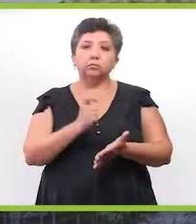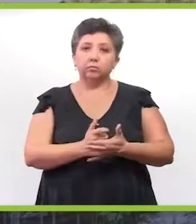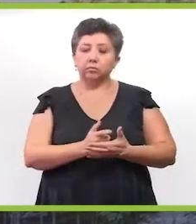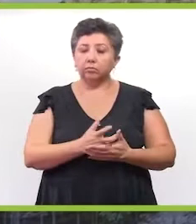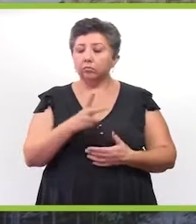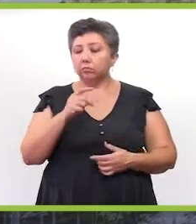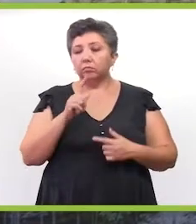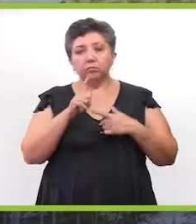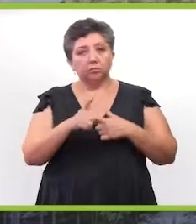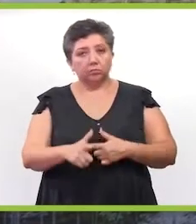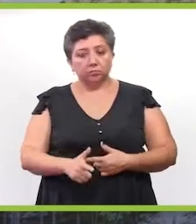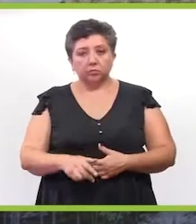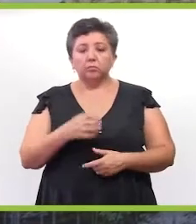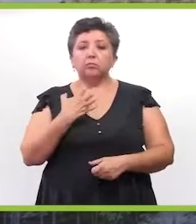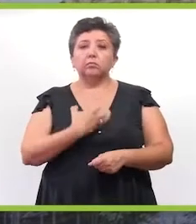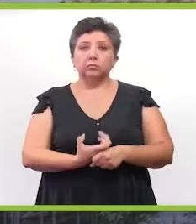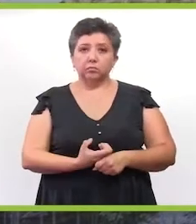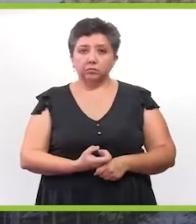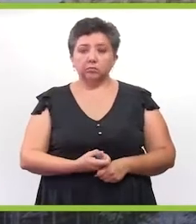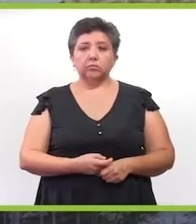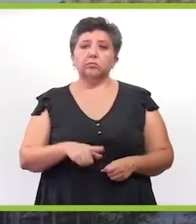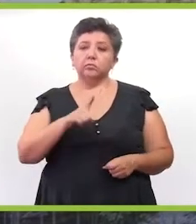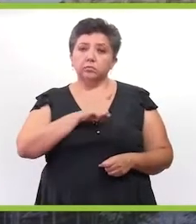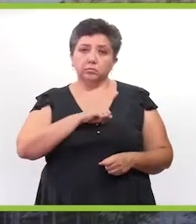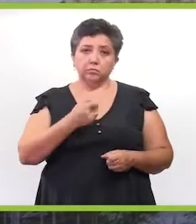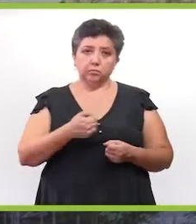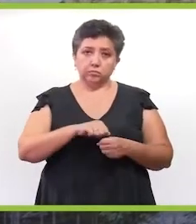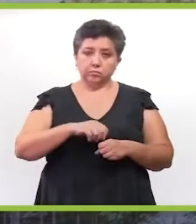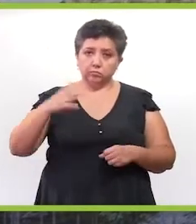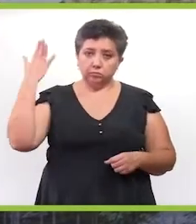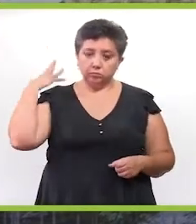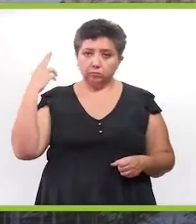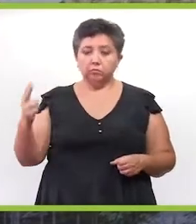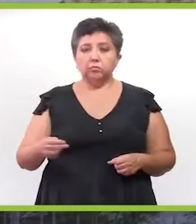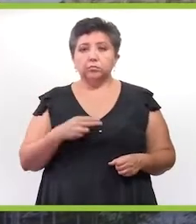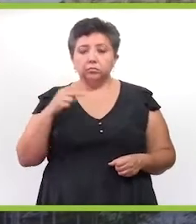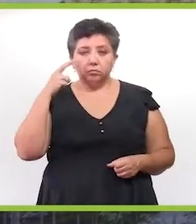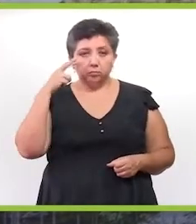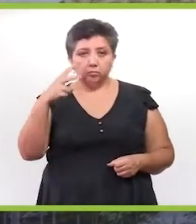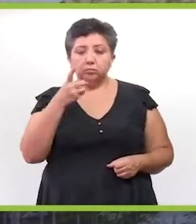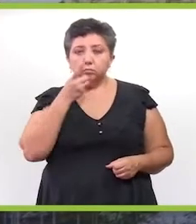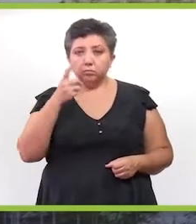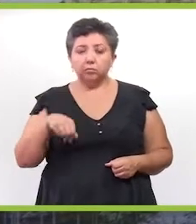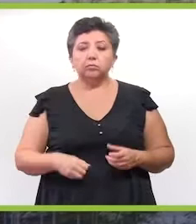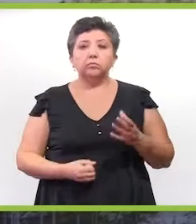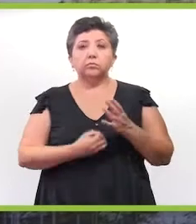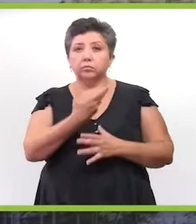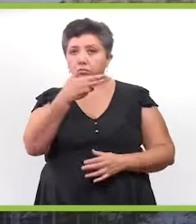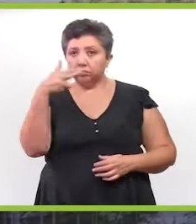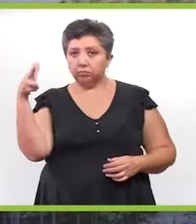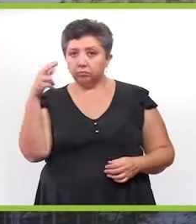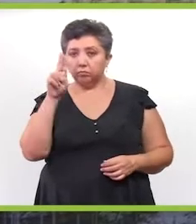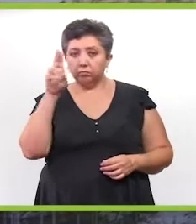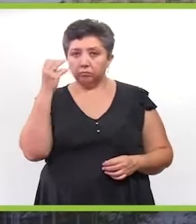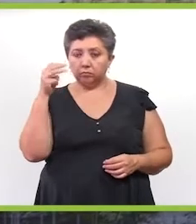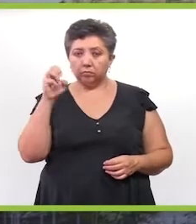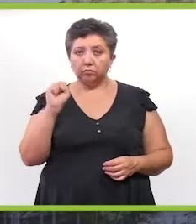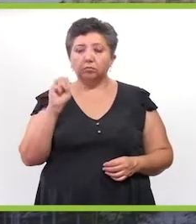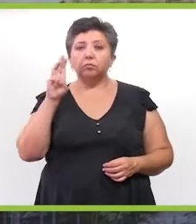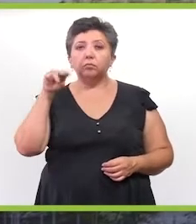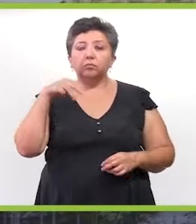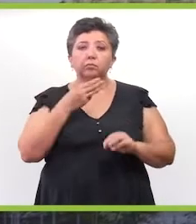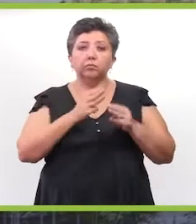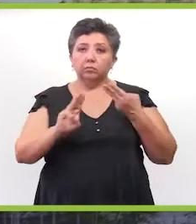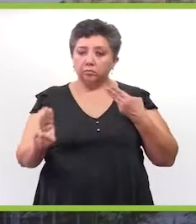no dejan de llegar a nuestro estado tan sólo la semana pasada usted recorrió las instalaciones del nuevo hotel wayan mundo